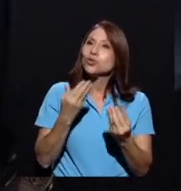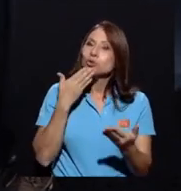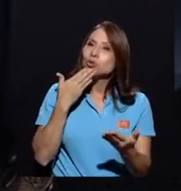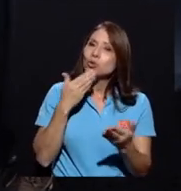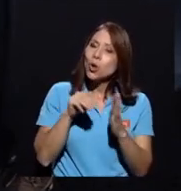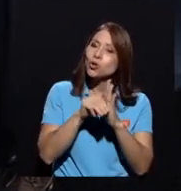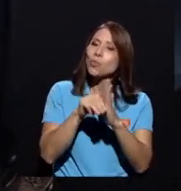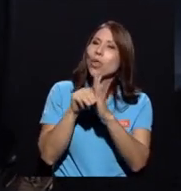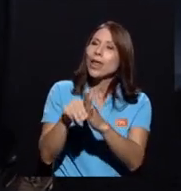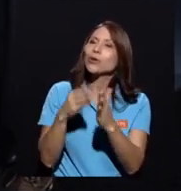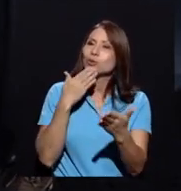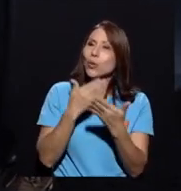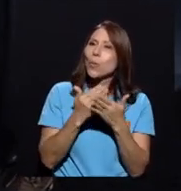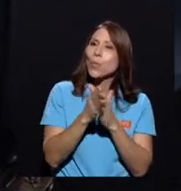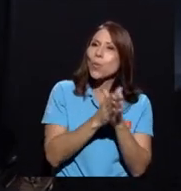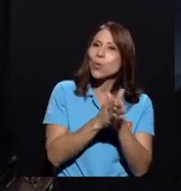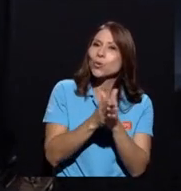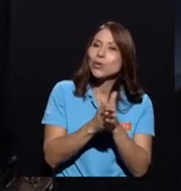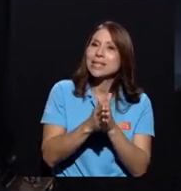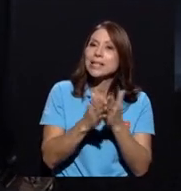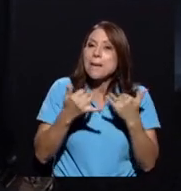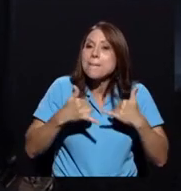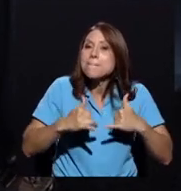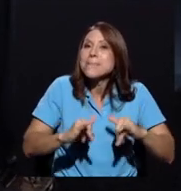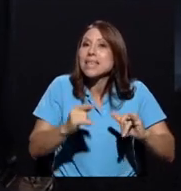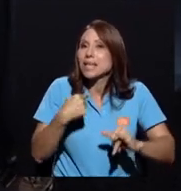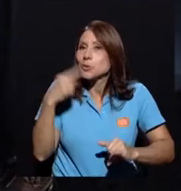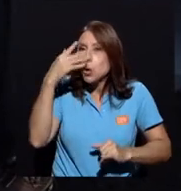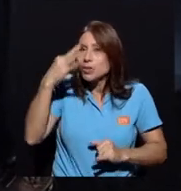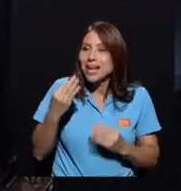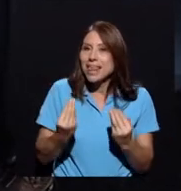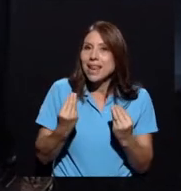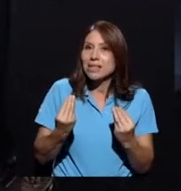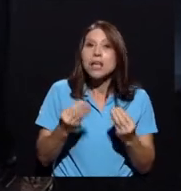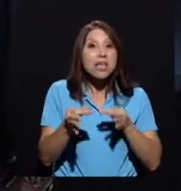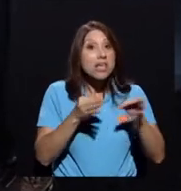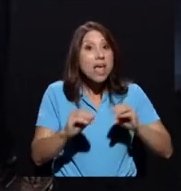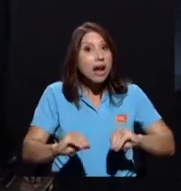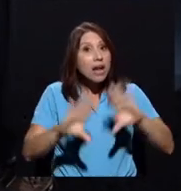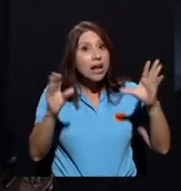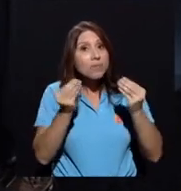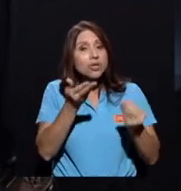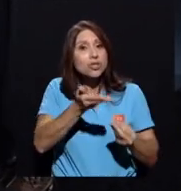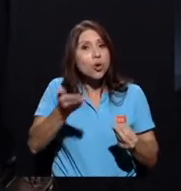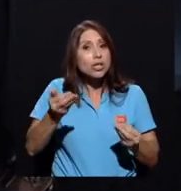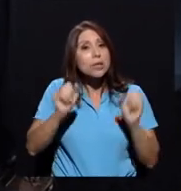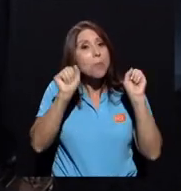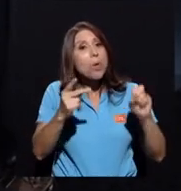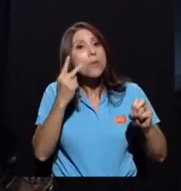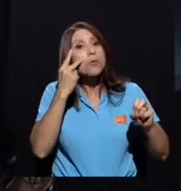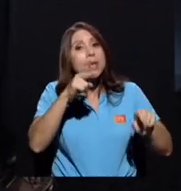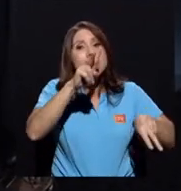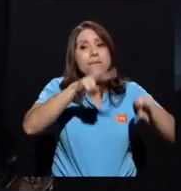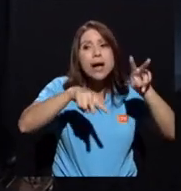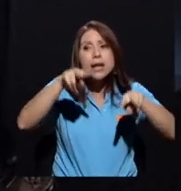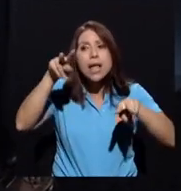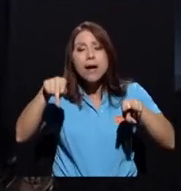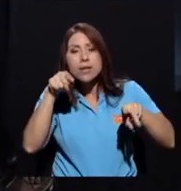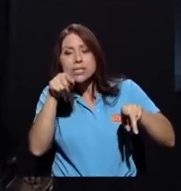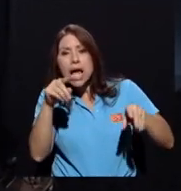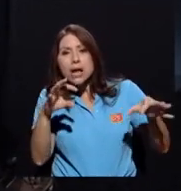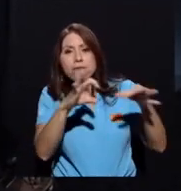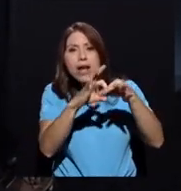demasiado y aclaran muchas cosas no nos permiten ver relaciones entre variables que sin el modelo son casi imposibles de ver pero